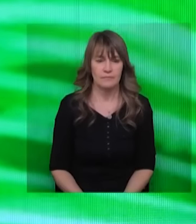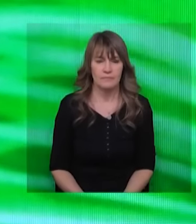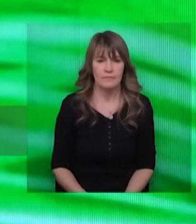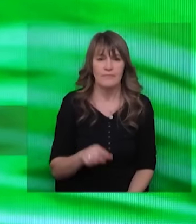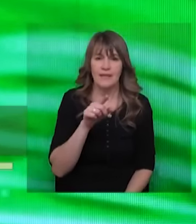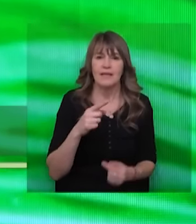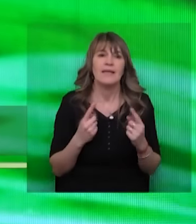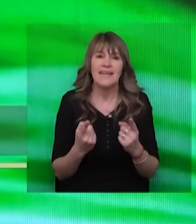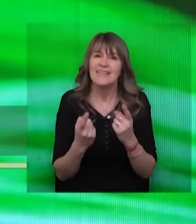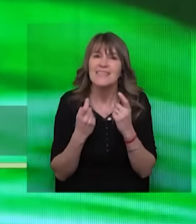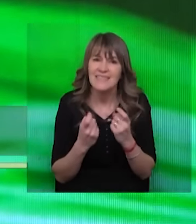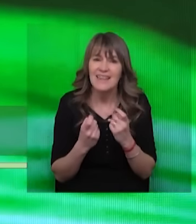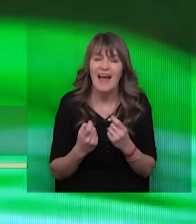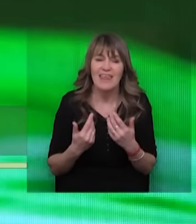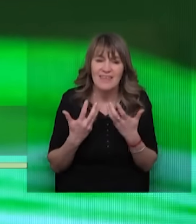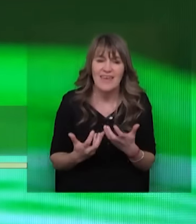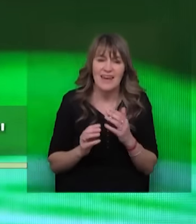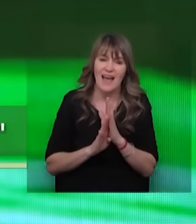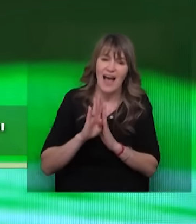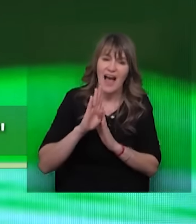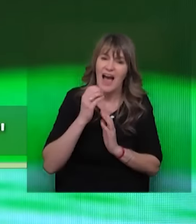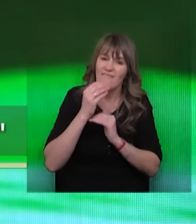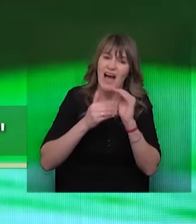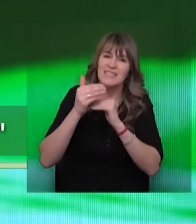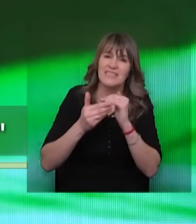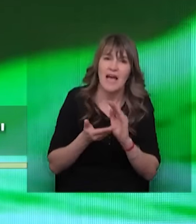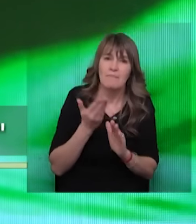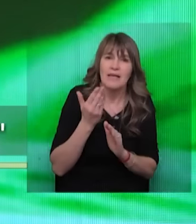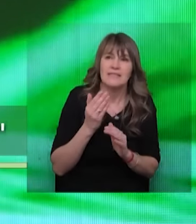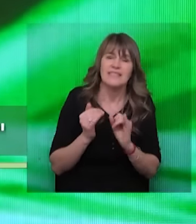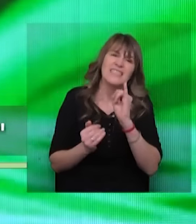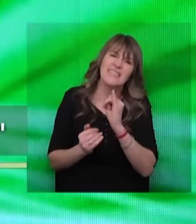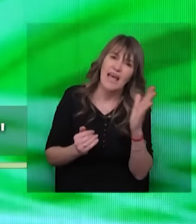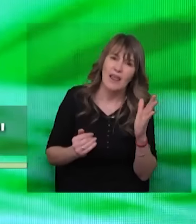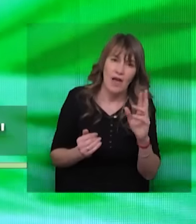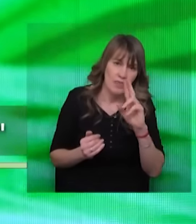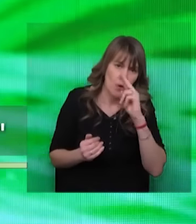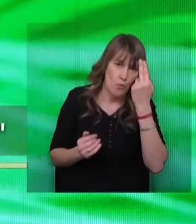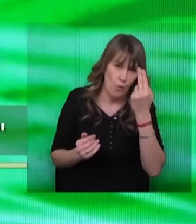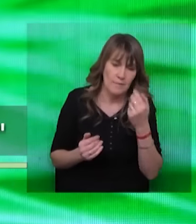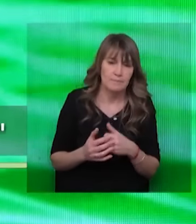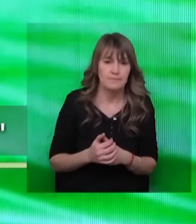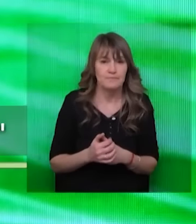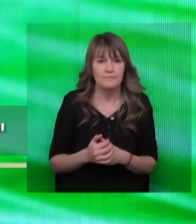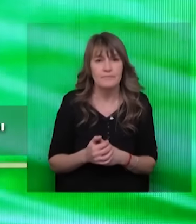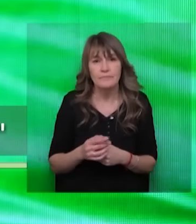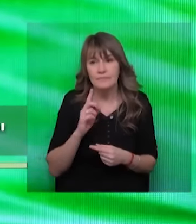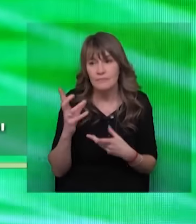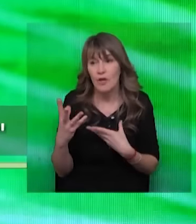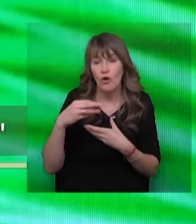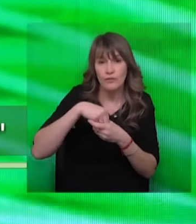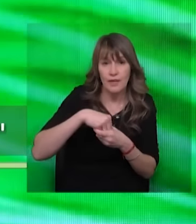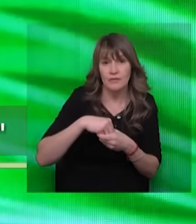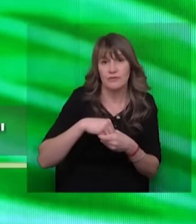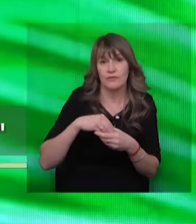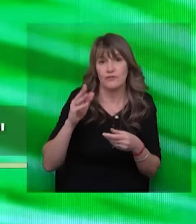la necesidad de seguir avanzando en este proceso de reunificar a la izquierda uruguaya eh Y bueno en el contexto electoral unidad